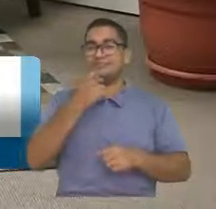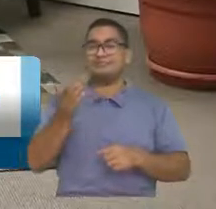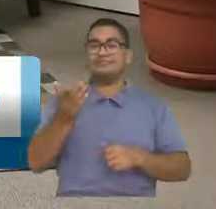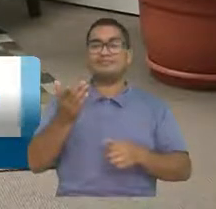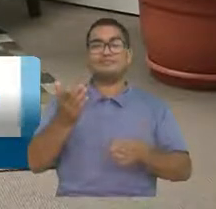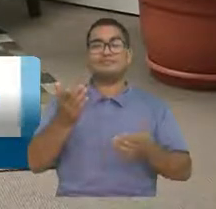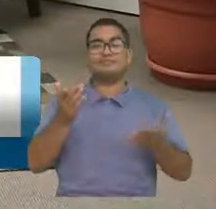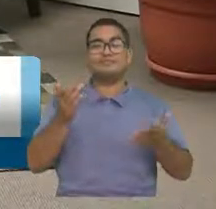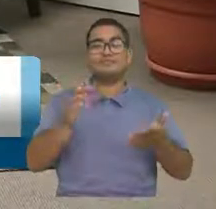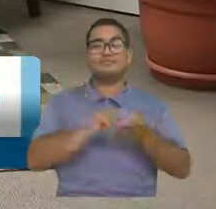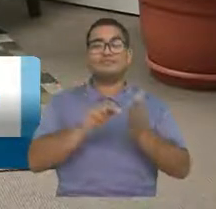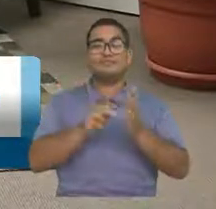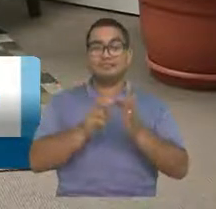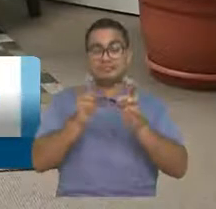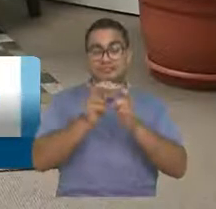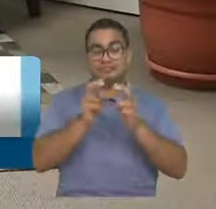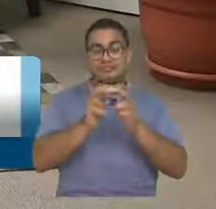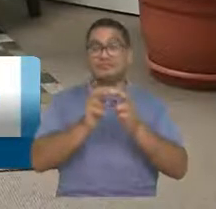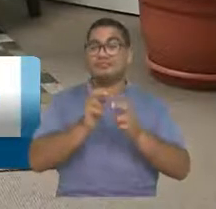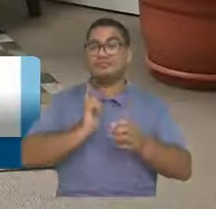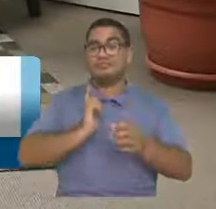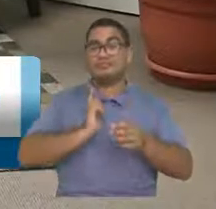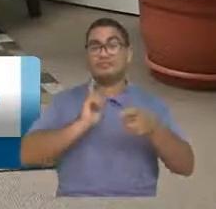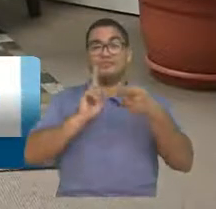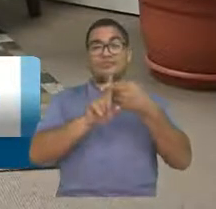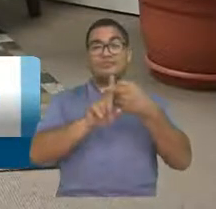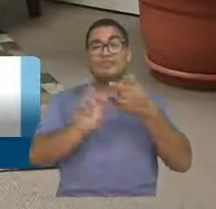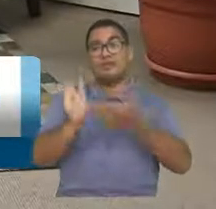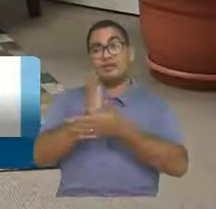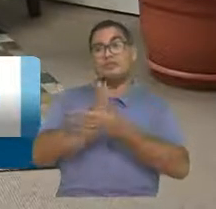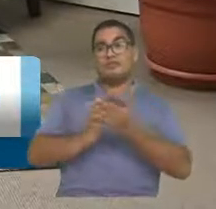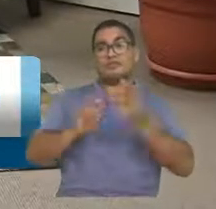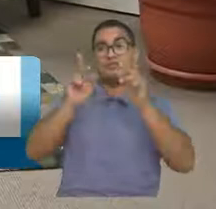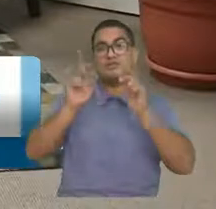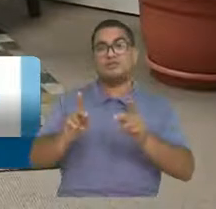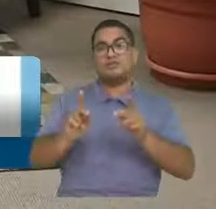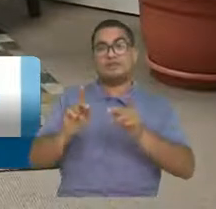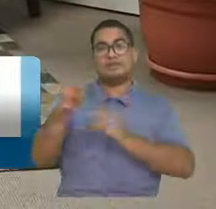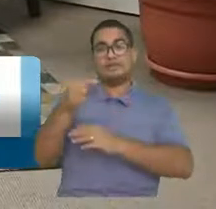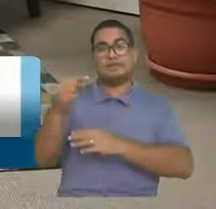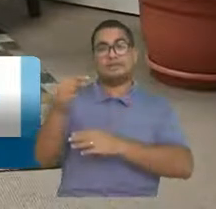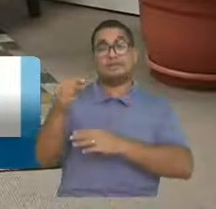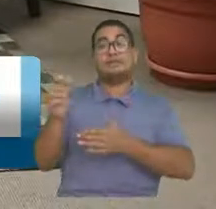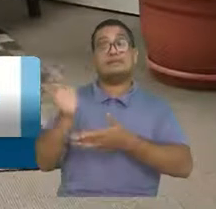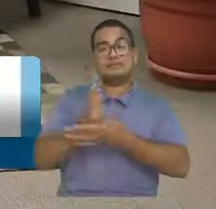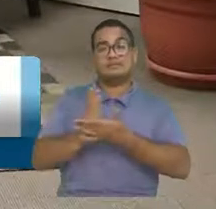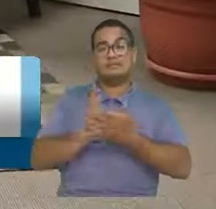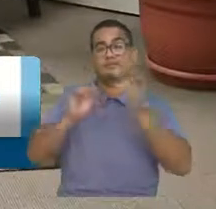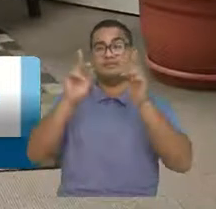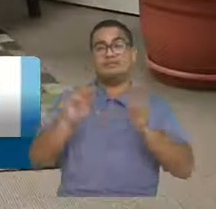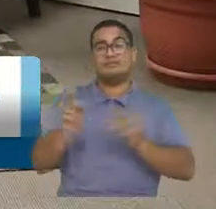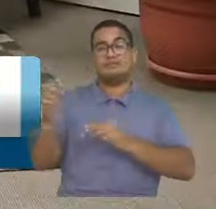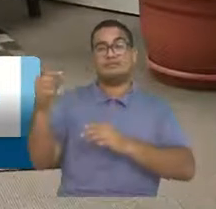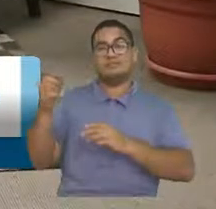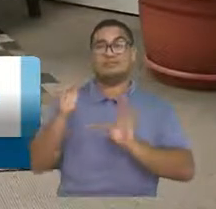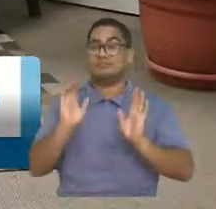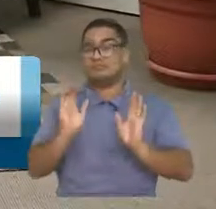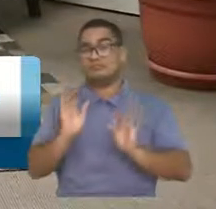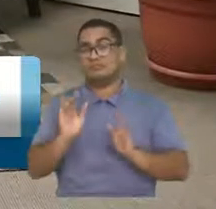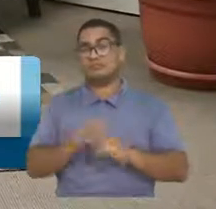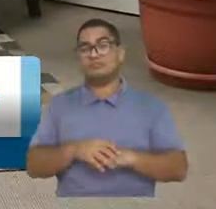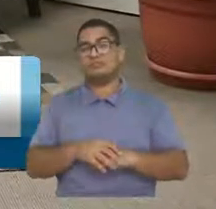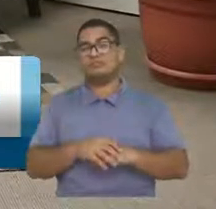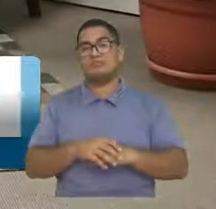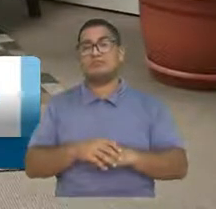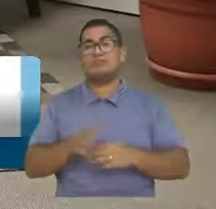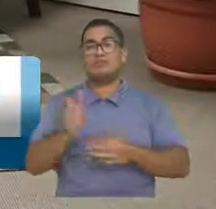la batería tiene algo positivo, y hay personas que no tienen, son mejores las baterías que las personas, porque la batería tiene el lado positivo y el lado negativo. Y